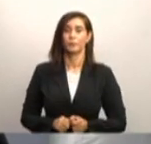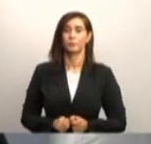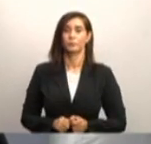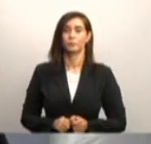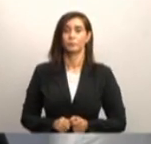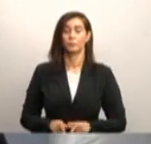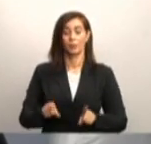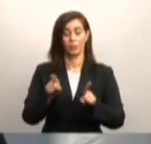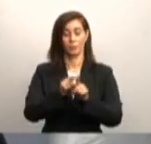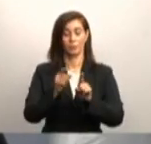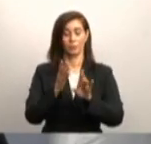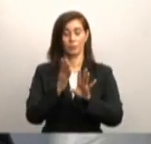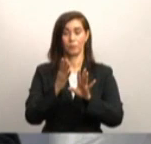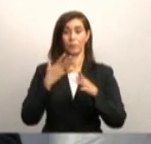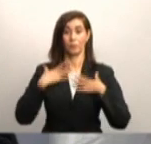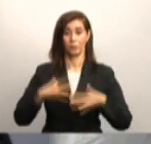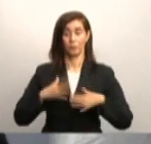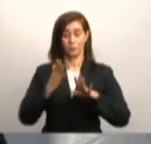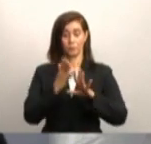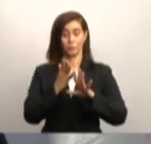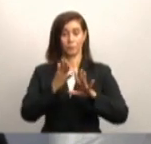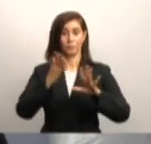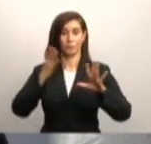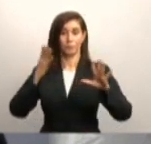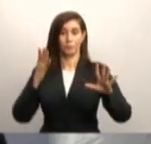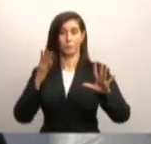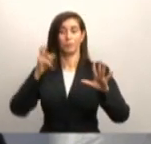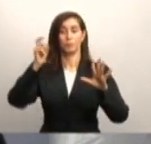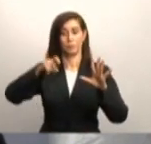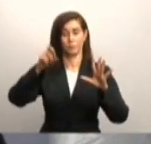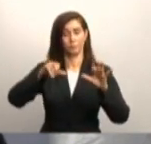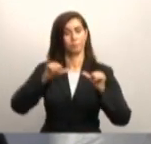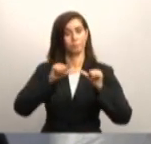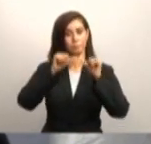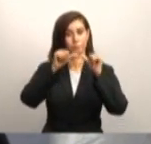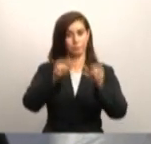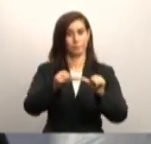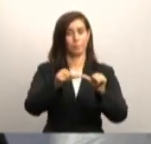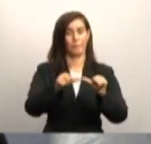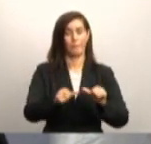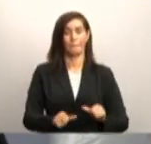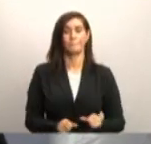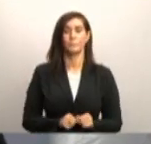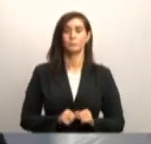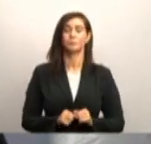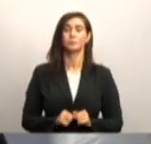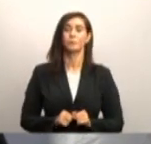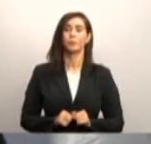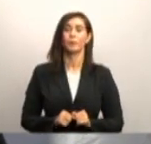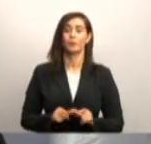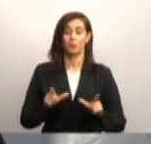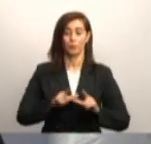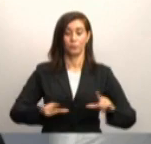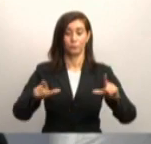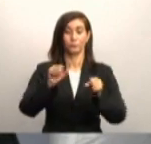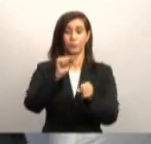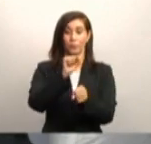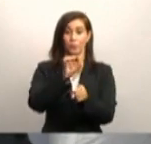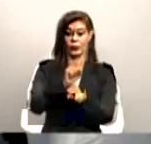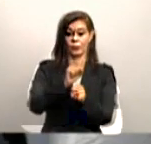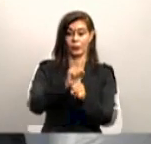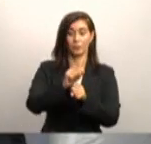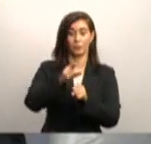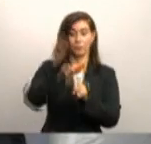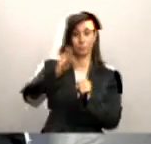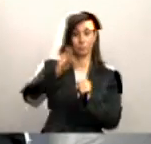distanciamiento debe mantener físico entre las personas, debe mantenerse, y los centros de trabajo deben establecer